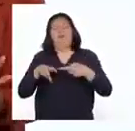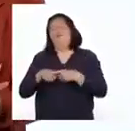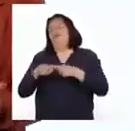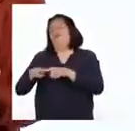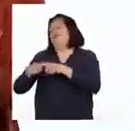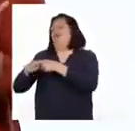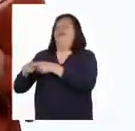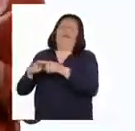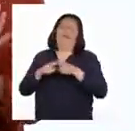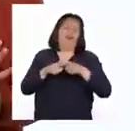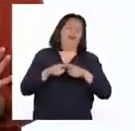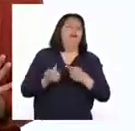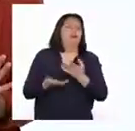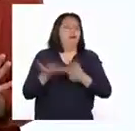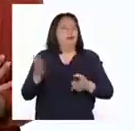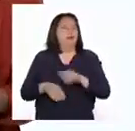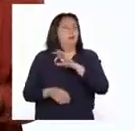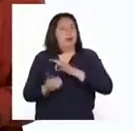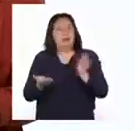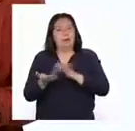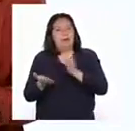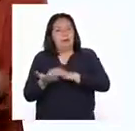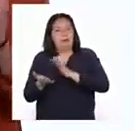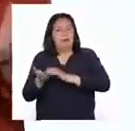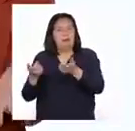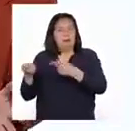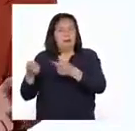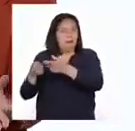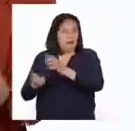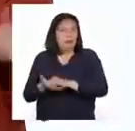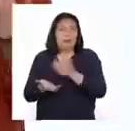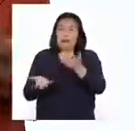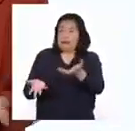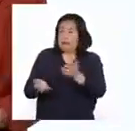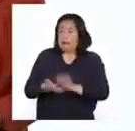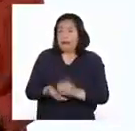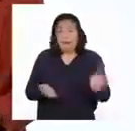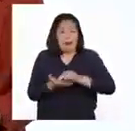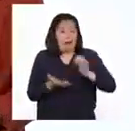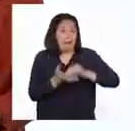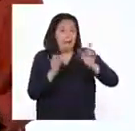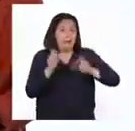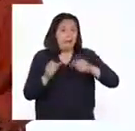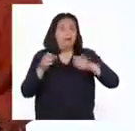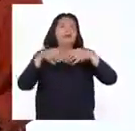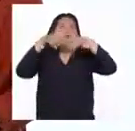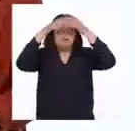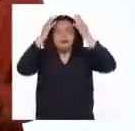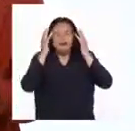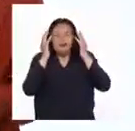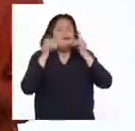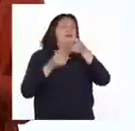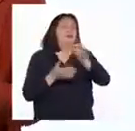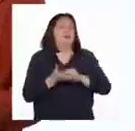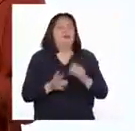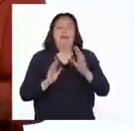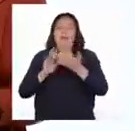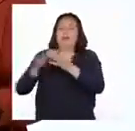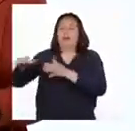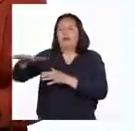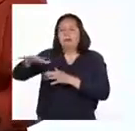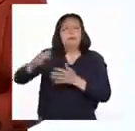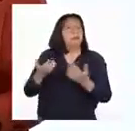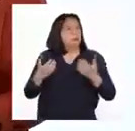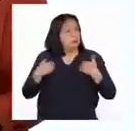chullos especiales a favor de extender más su venta. De esta manera, más personas se abrigaron en la comunidad y